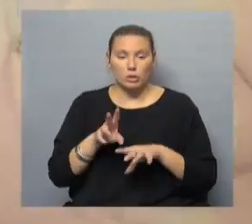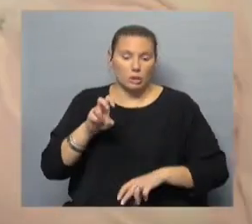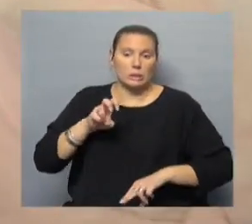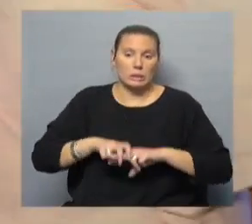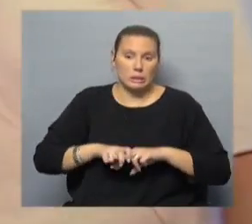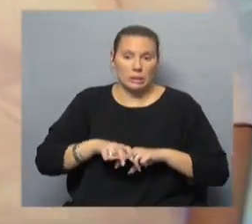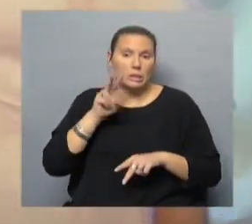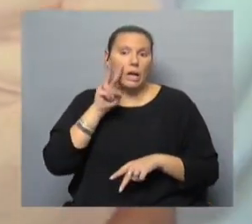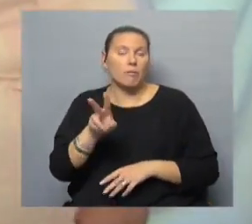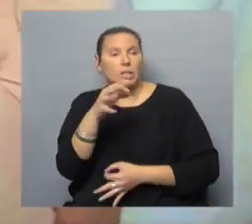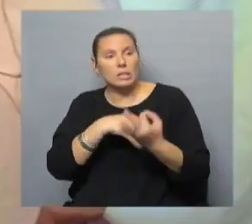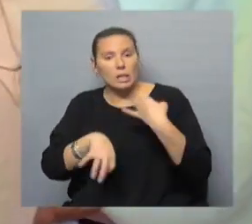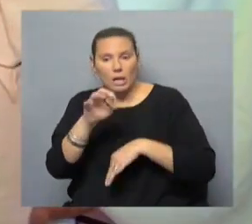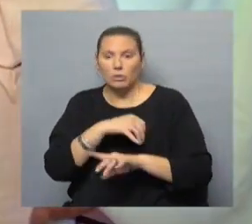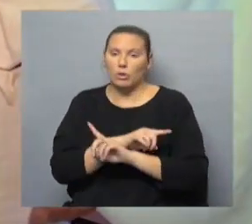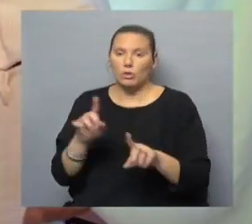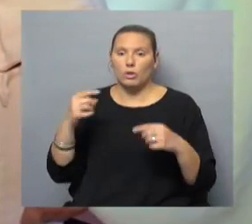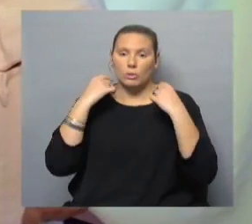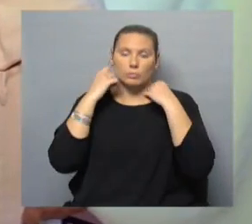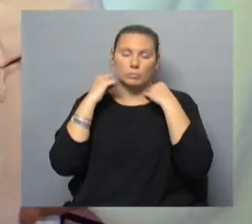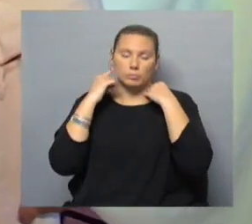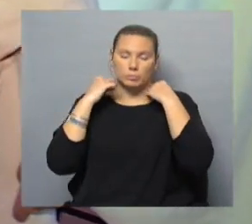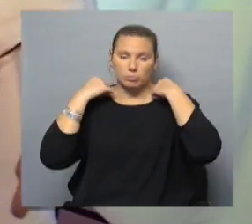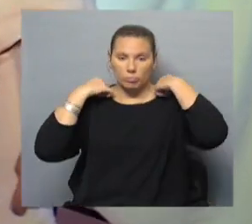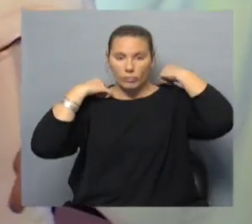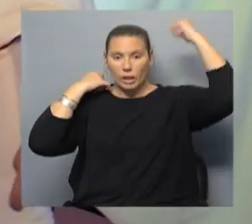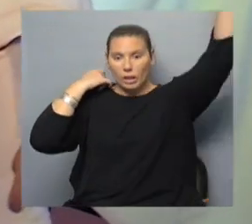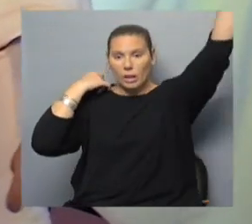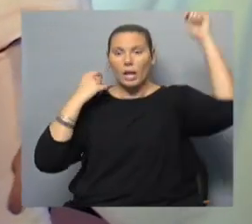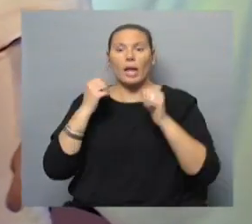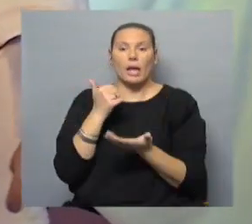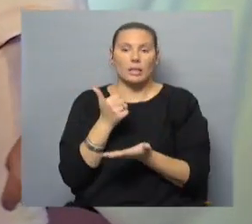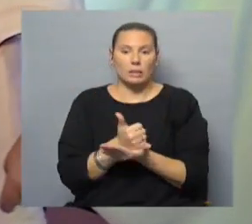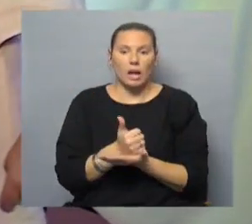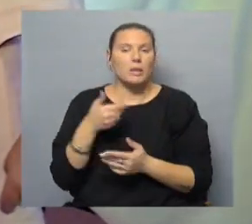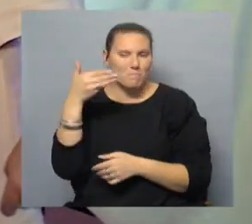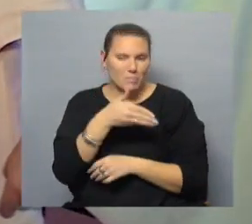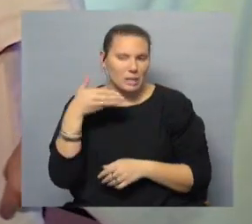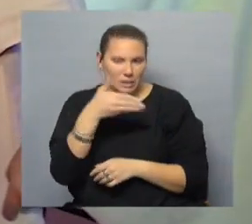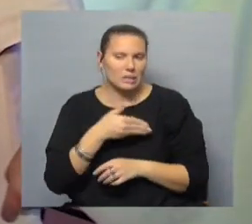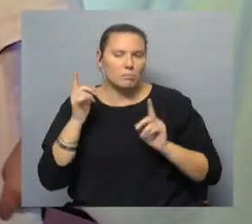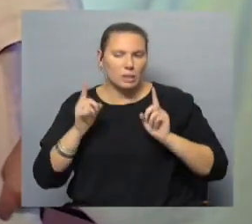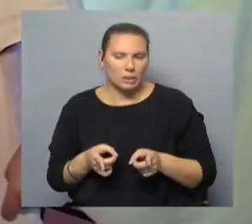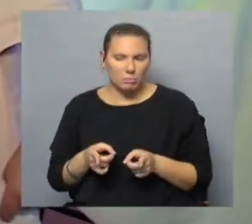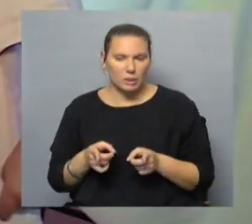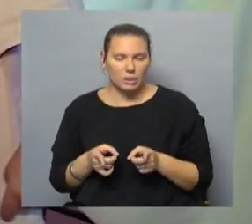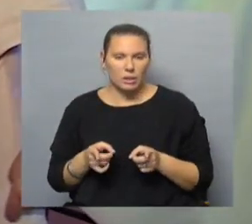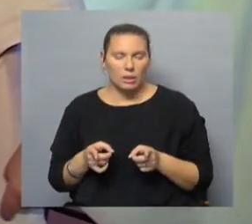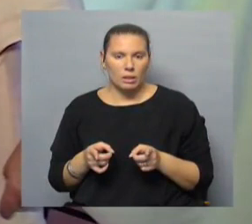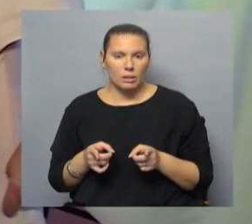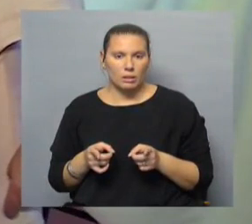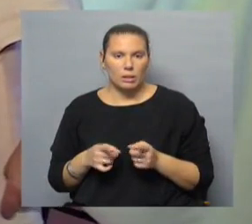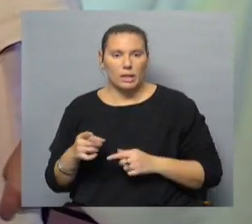sienta a ver una obra, sino que digamos que está ahí adentro y participa también de todo lo que es